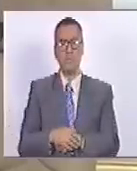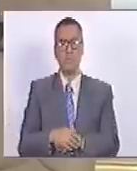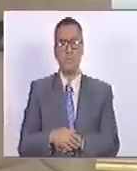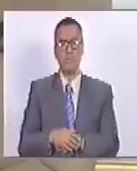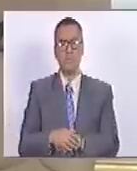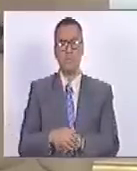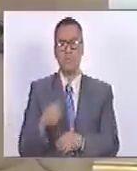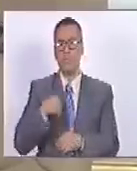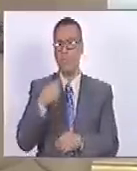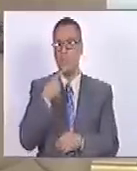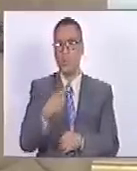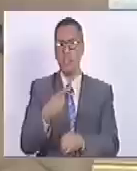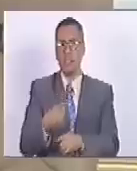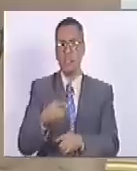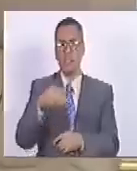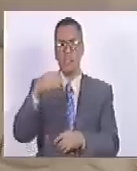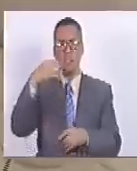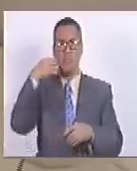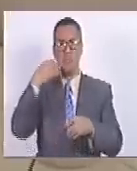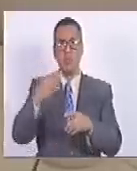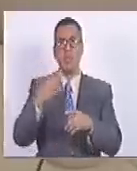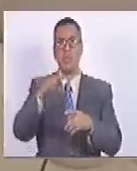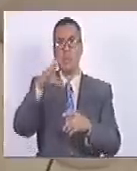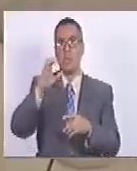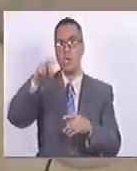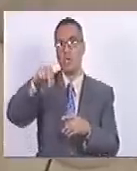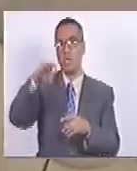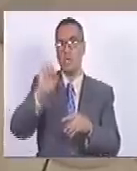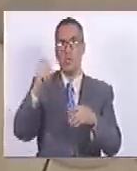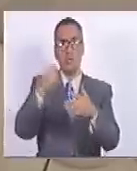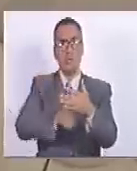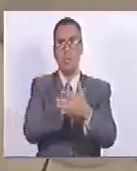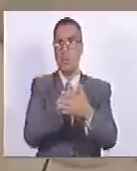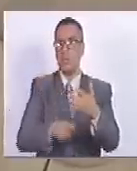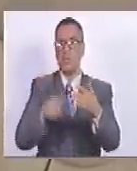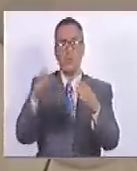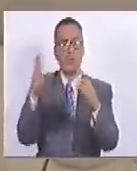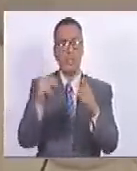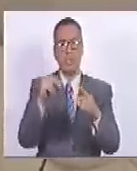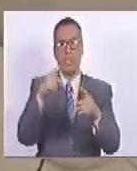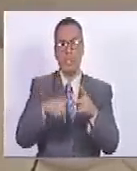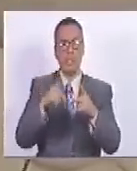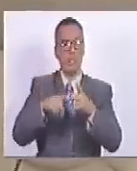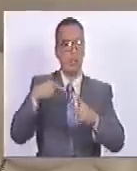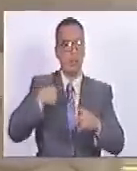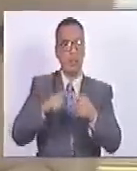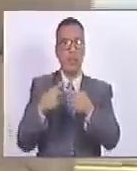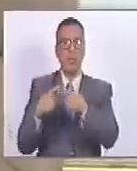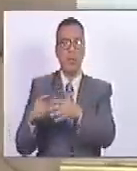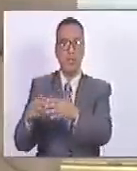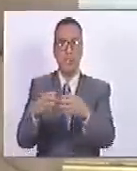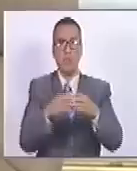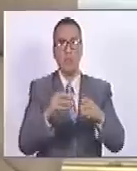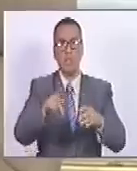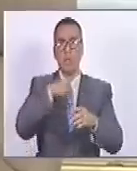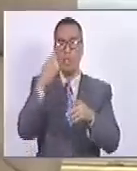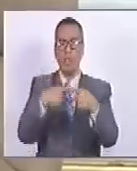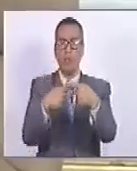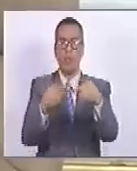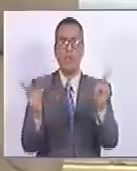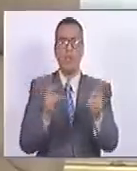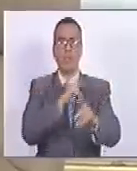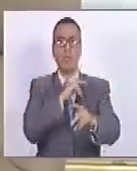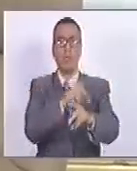Ahora me hablan de imbéciles. ¡Imbéciles! El CNE no inhabilita candidatos, los inhabilitan otros órdenes del poder público, el